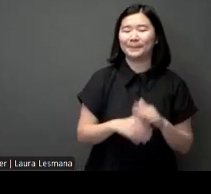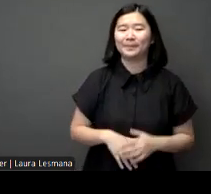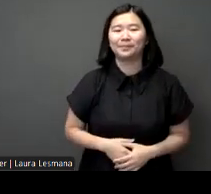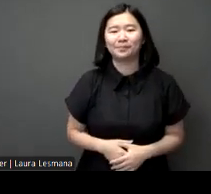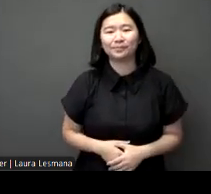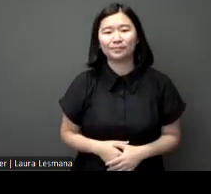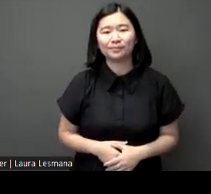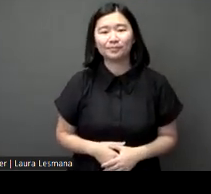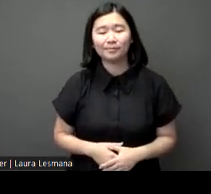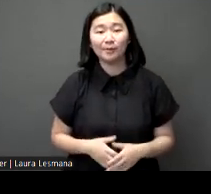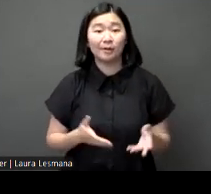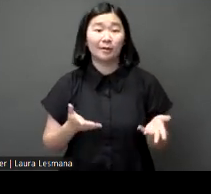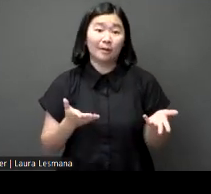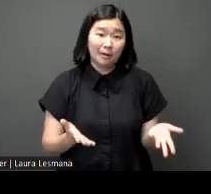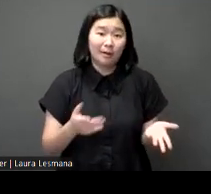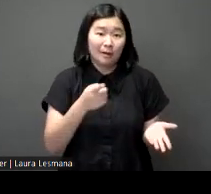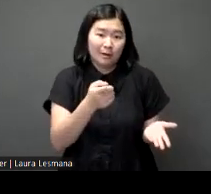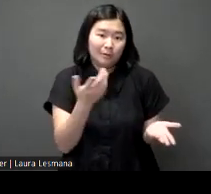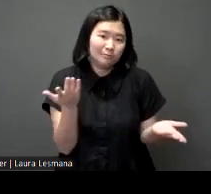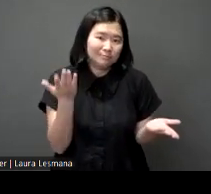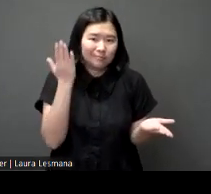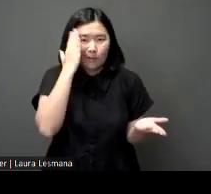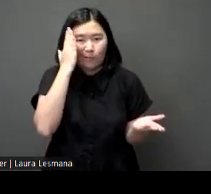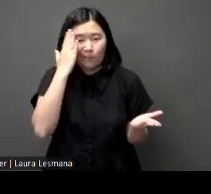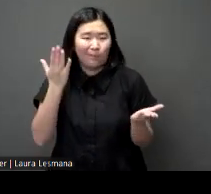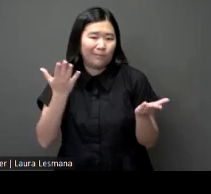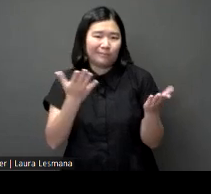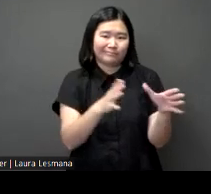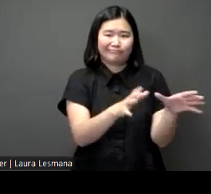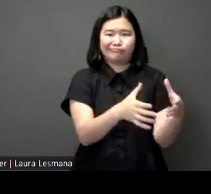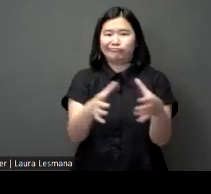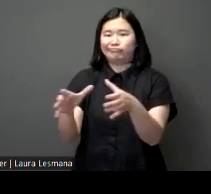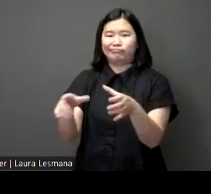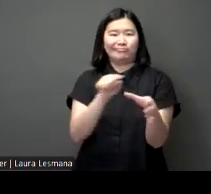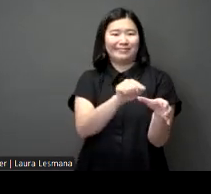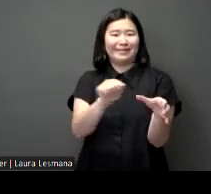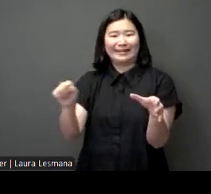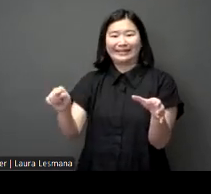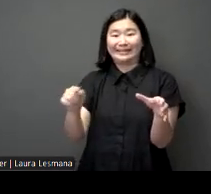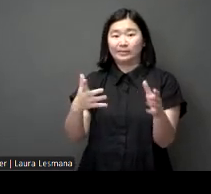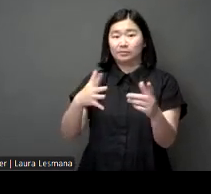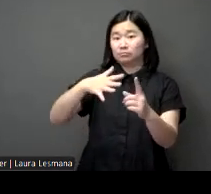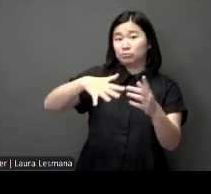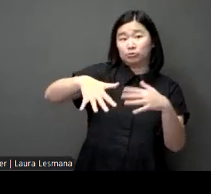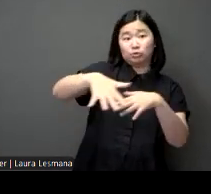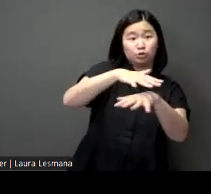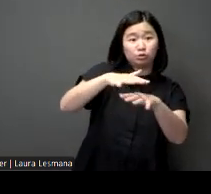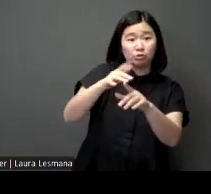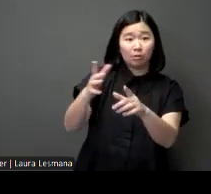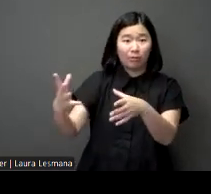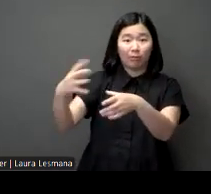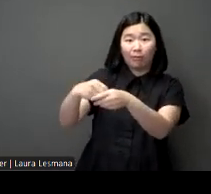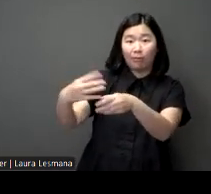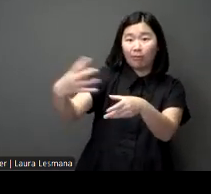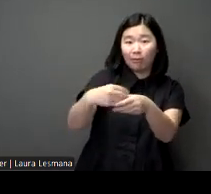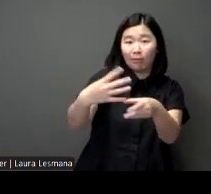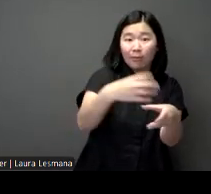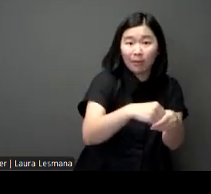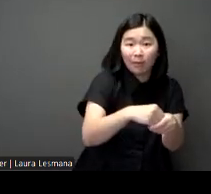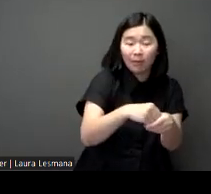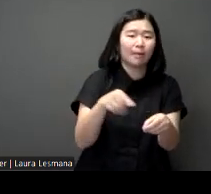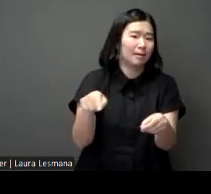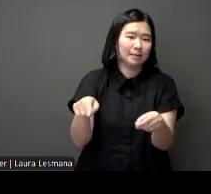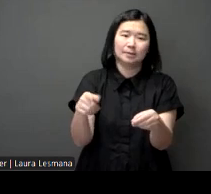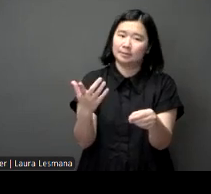fondo, revisamos esa teoría inicial del programa, aquella formulación que nos planteamos y acciones, para decir qué